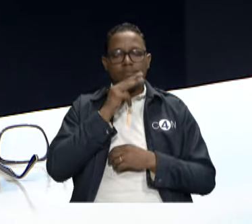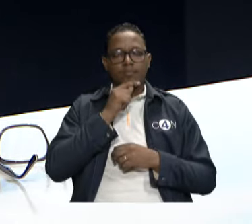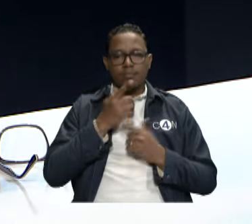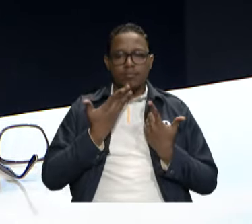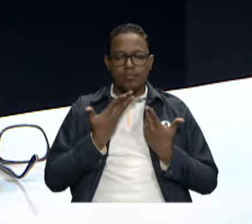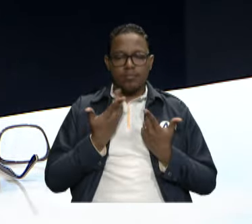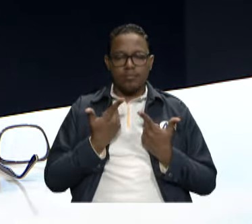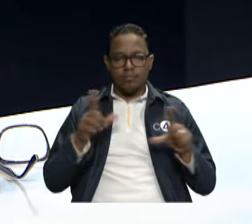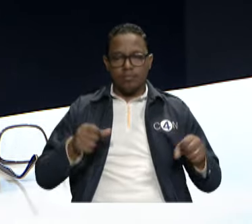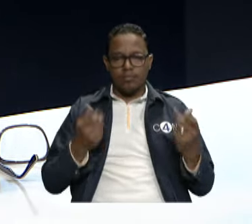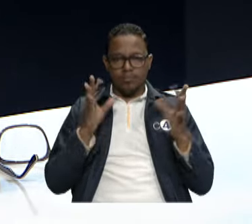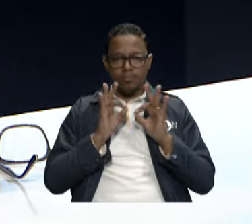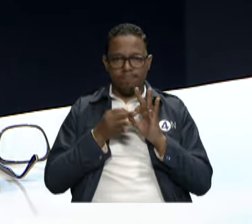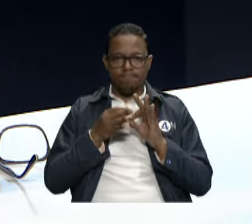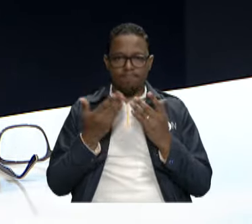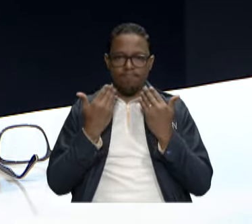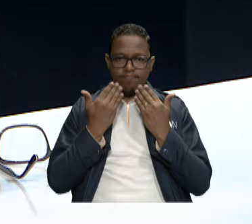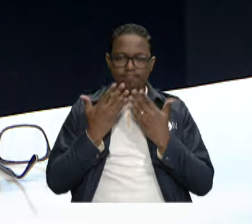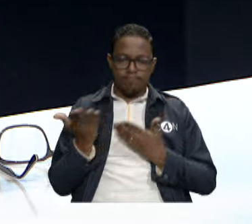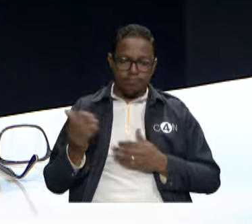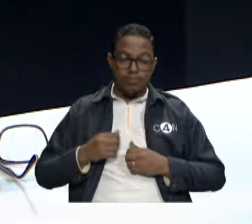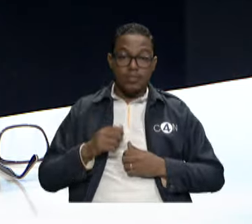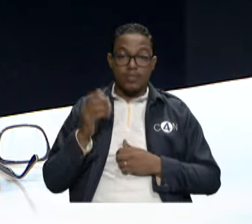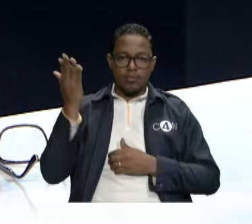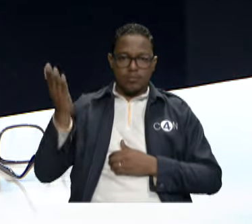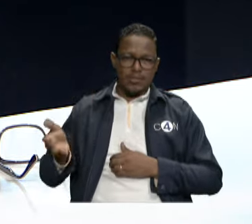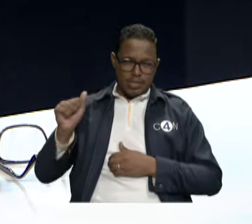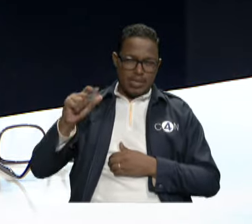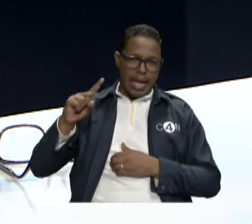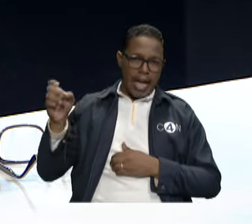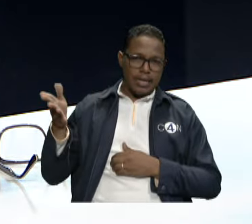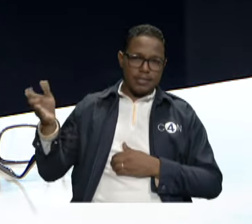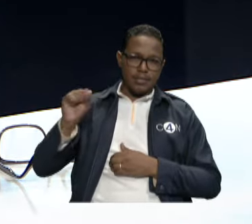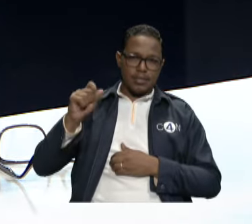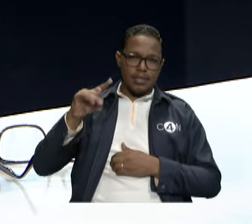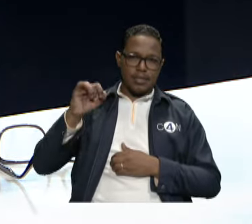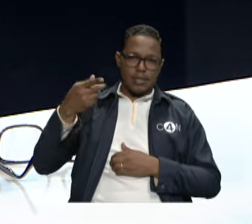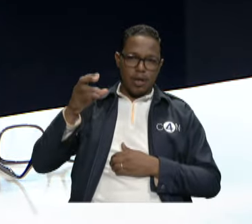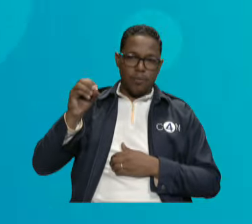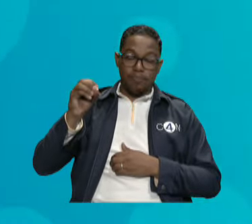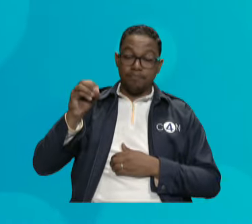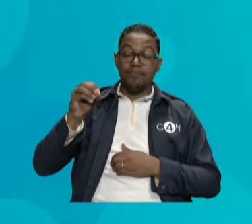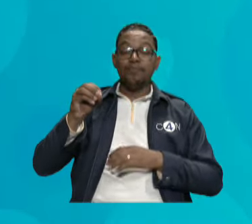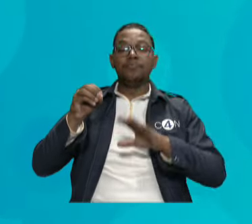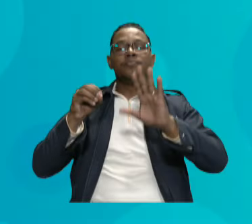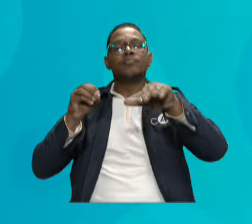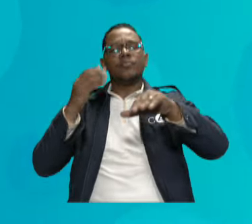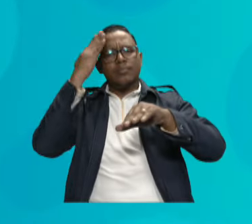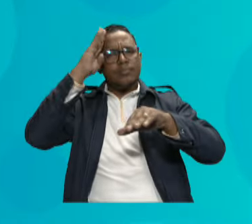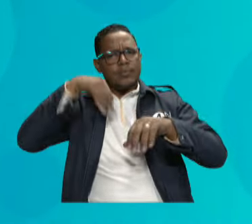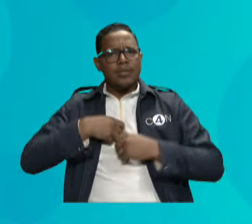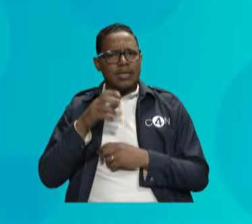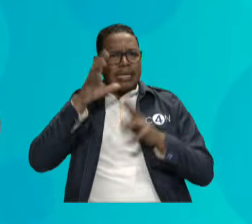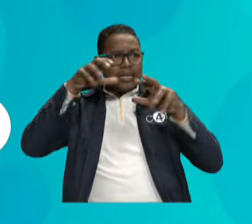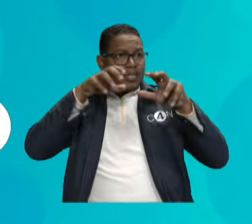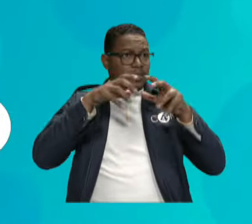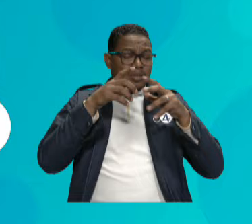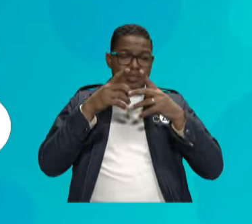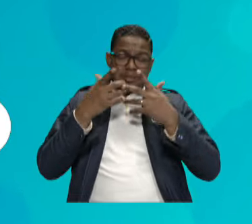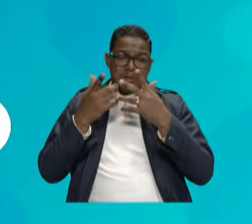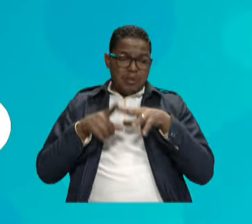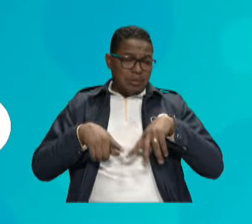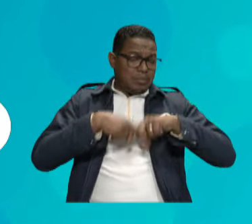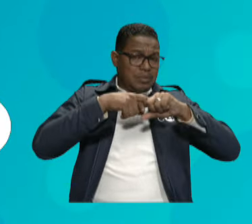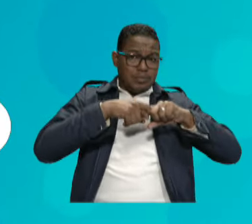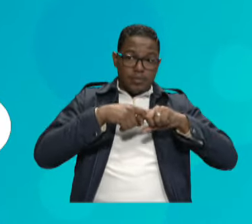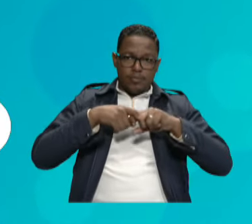la interpretación del lenguaje de señas. Soy Alex Santiago. Las lluvias no han cesado y van a continuar al entendido del Centro de Operaciones